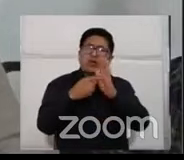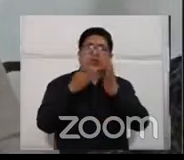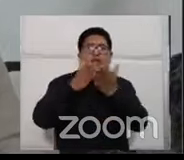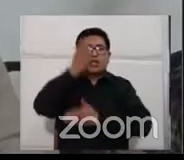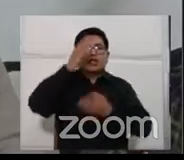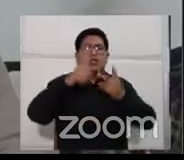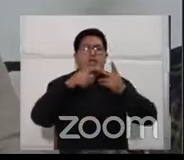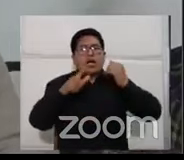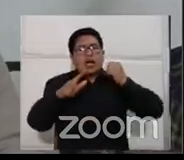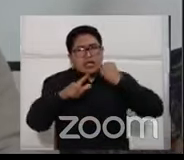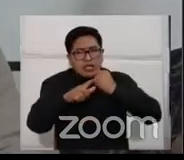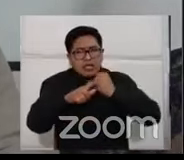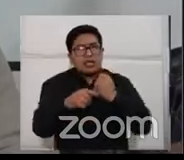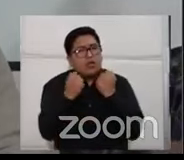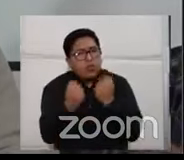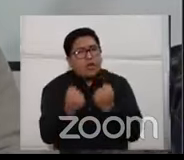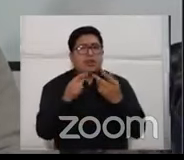victoria